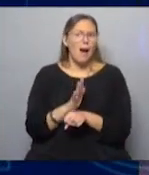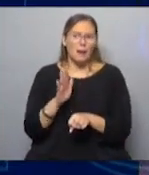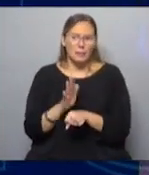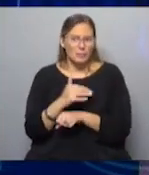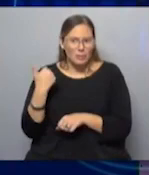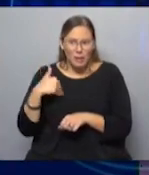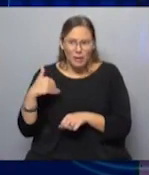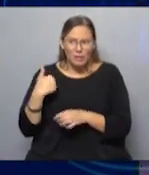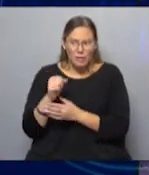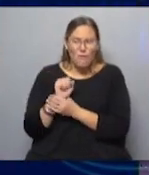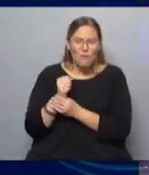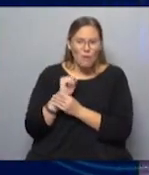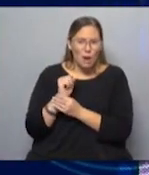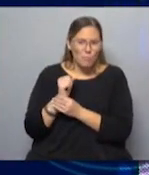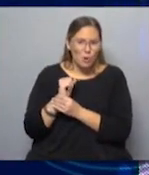argentinos